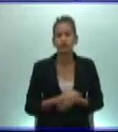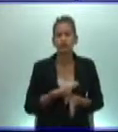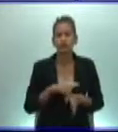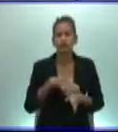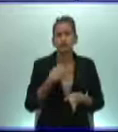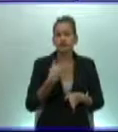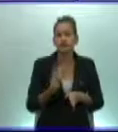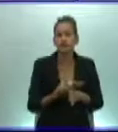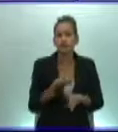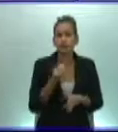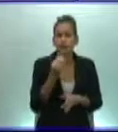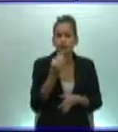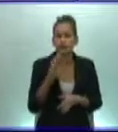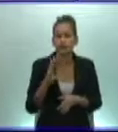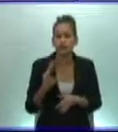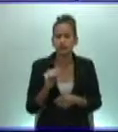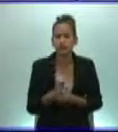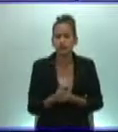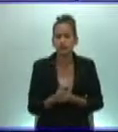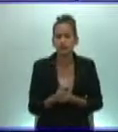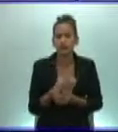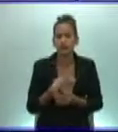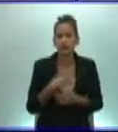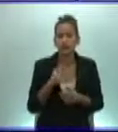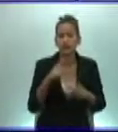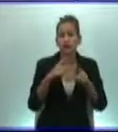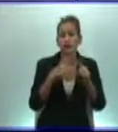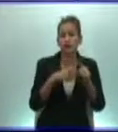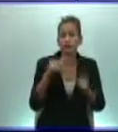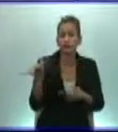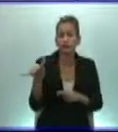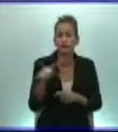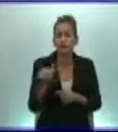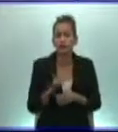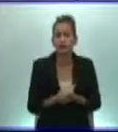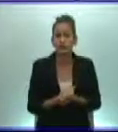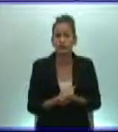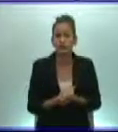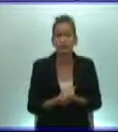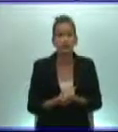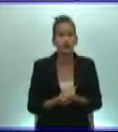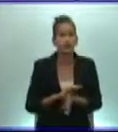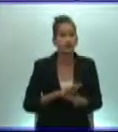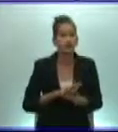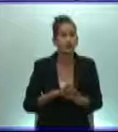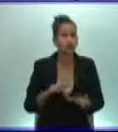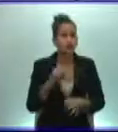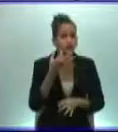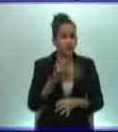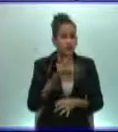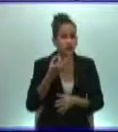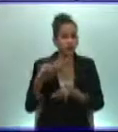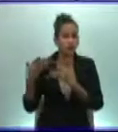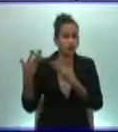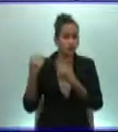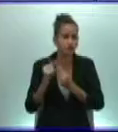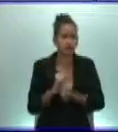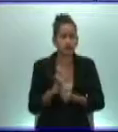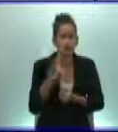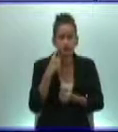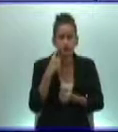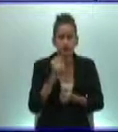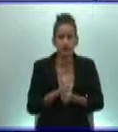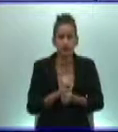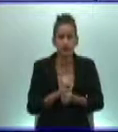seguir planteando que tenemos los ángulos iguales, que ya los fundamentamos anteriormente, y